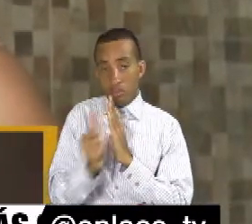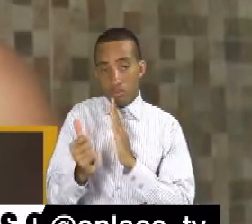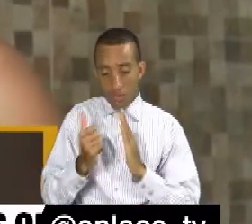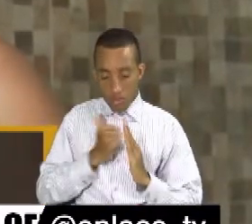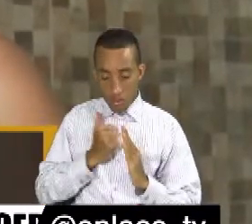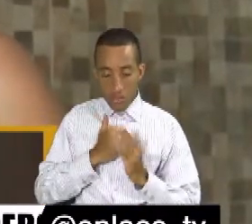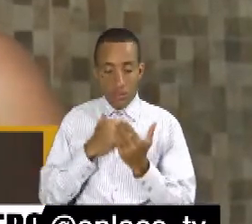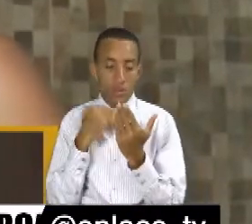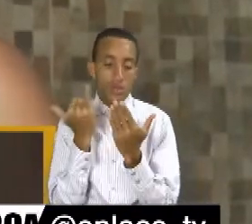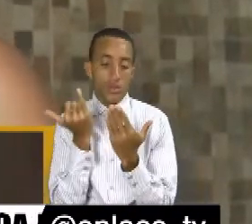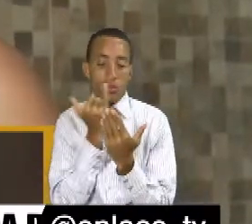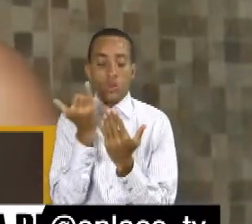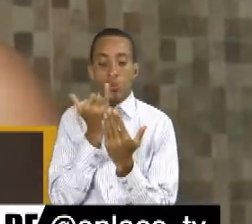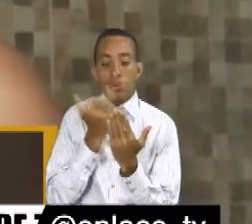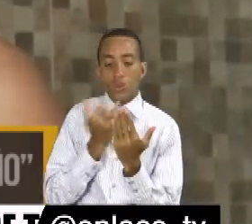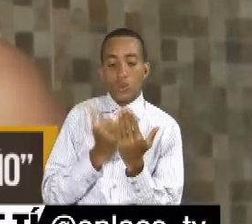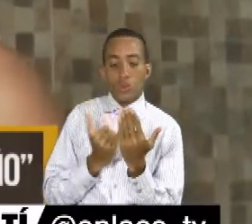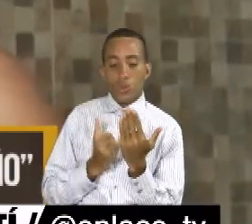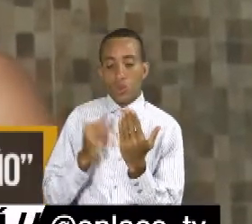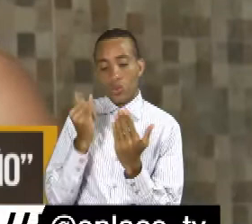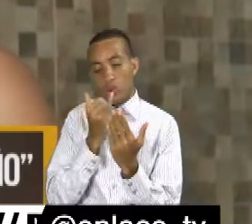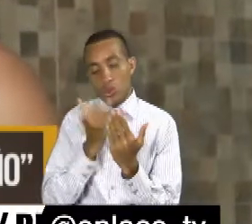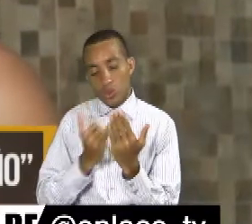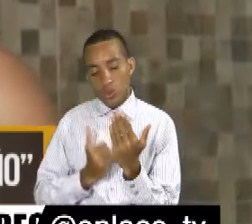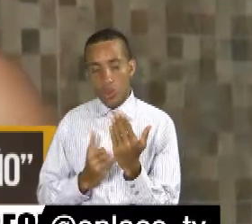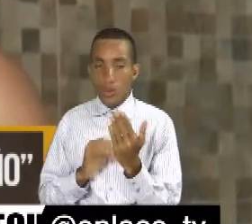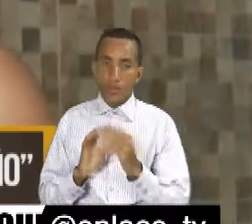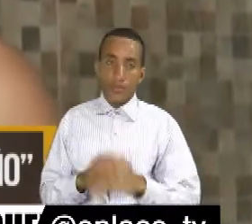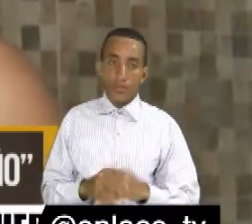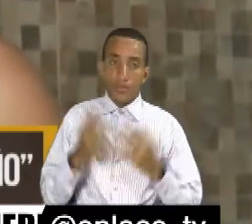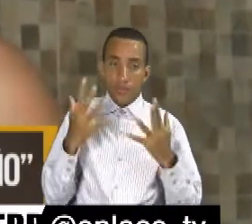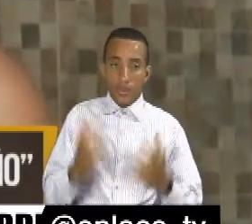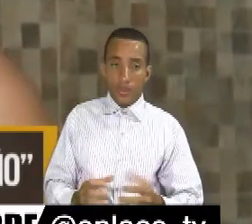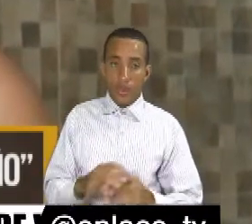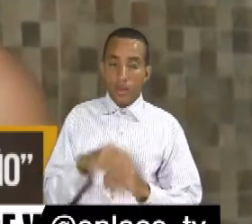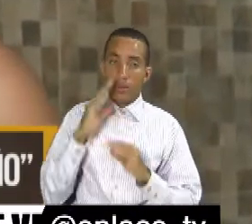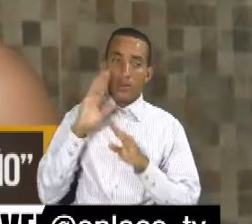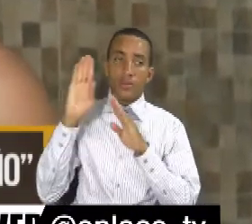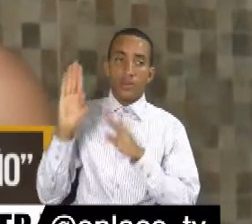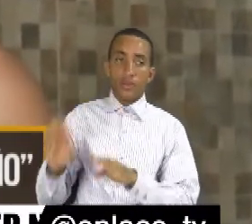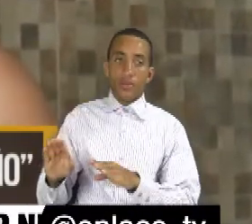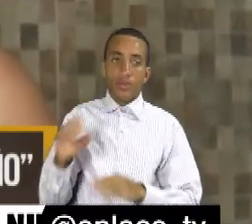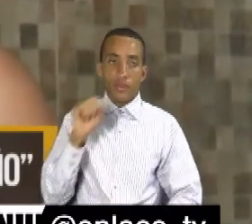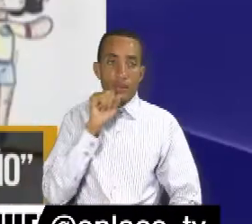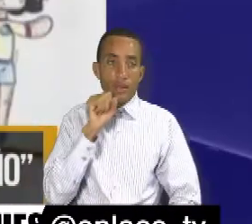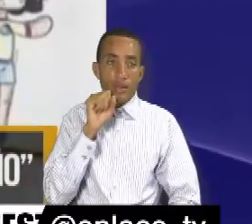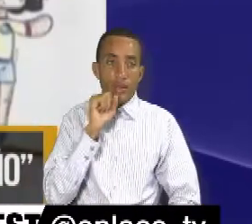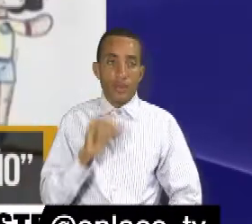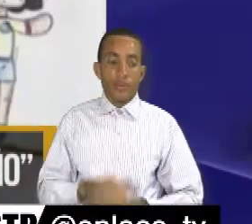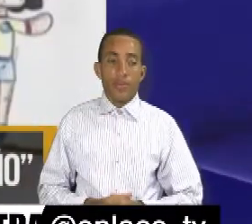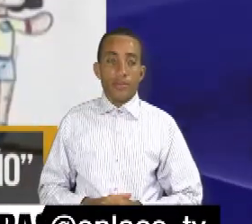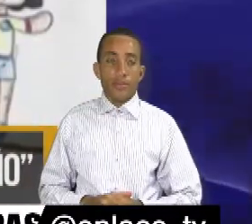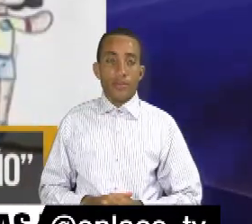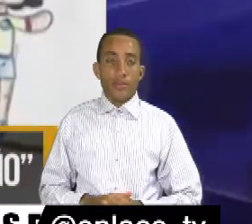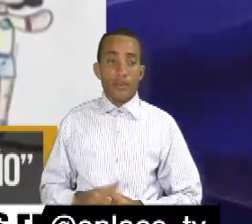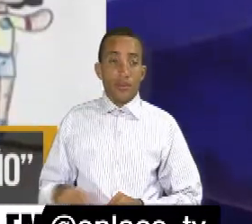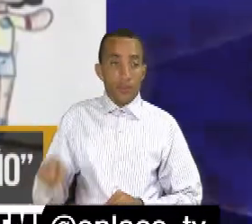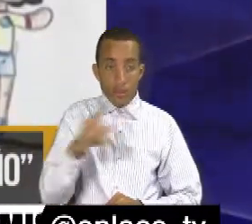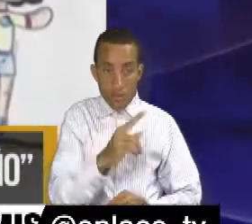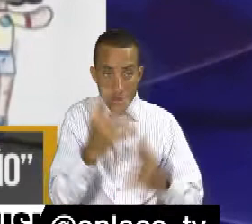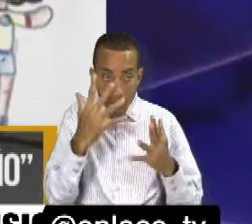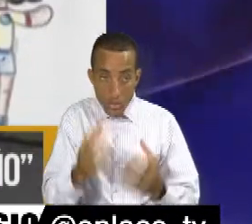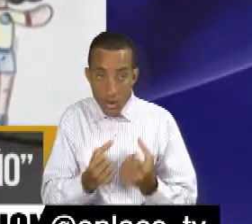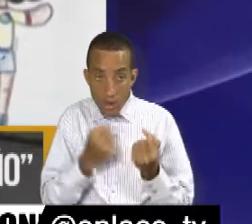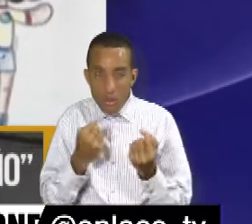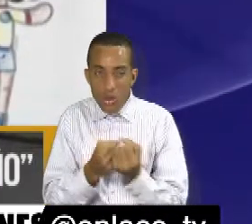dibujar. Y también yo quise porque represento a Barranca Bermeja. Si usted quiere apoyarla, es